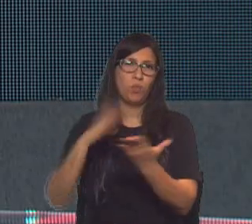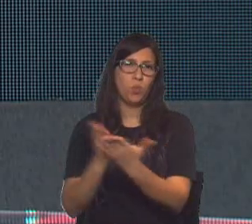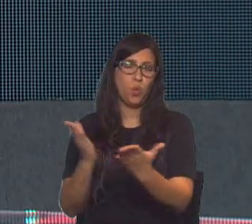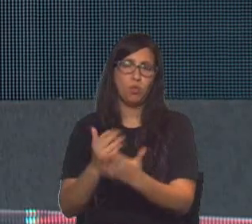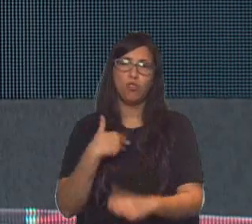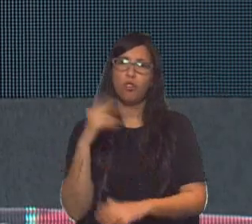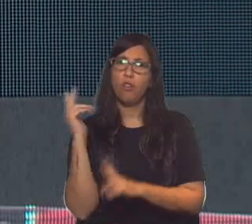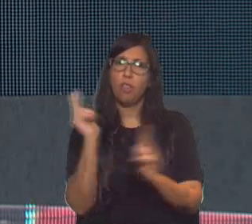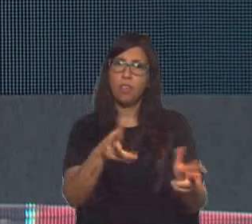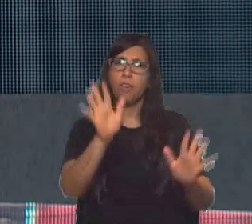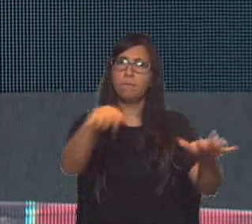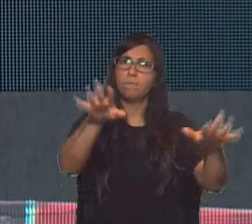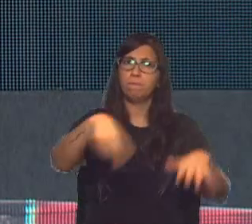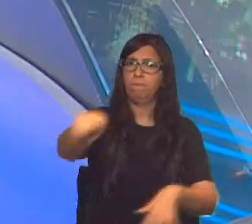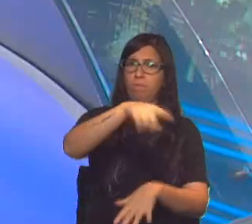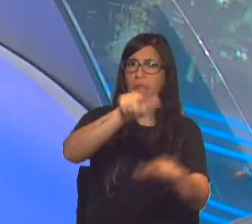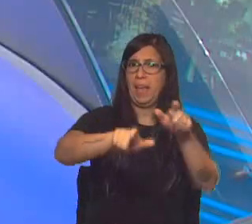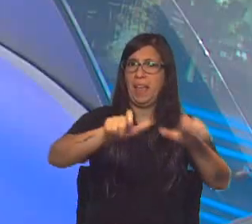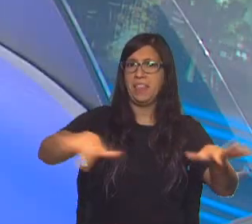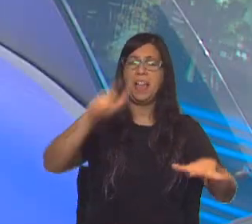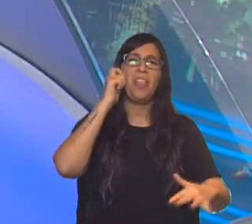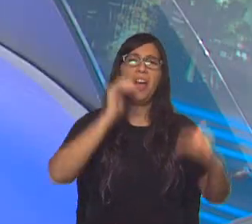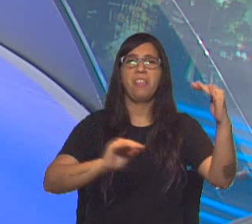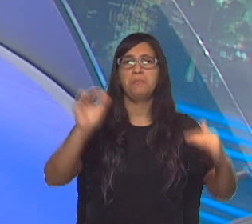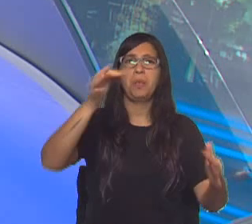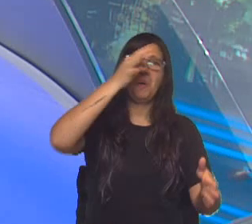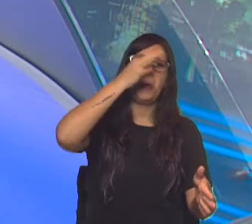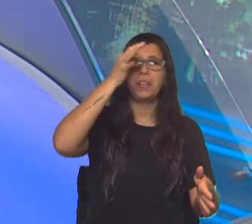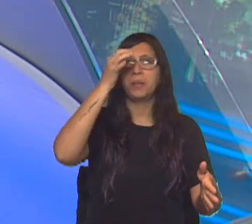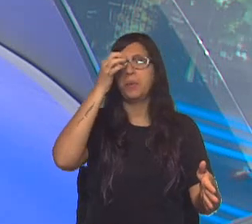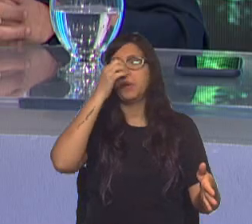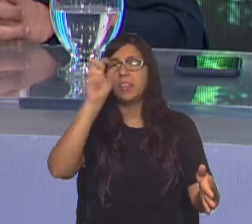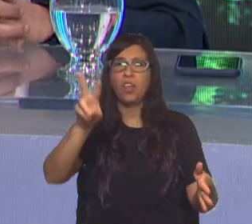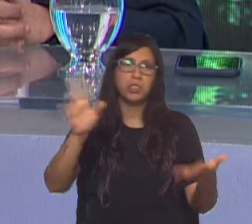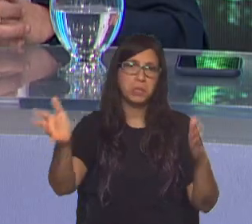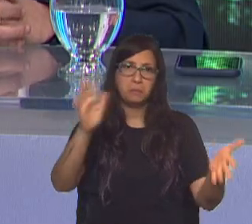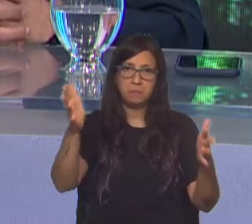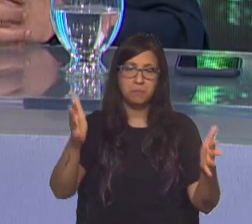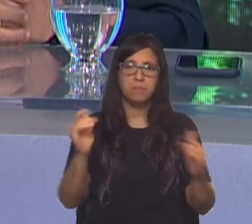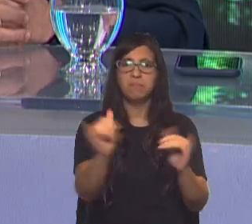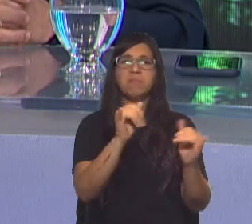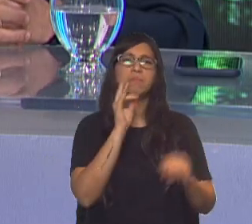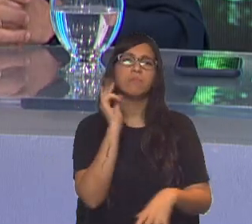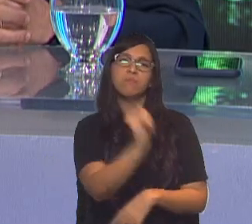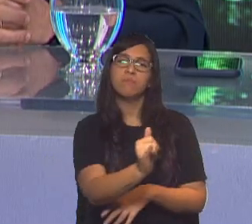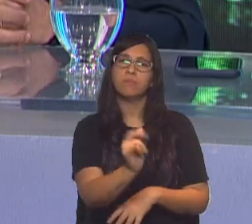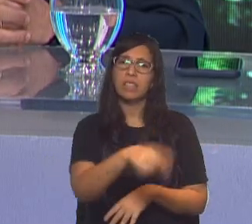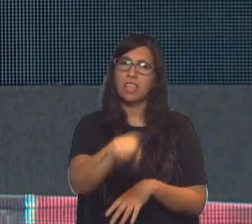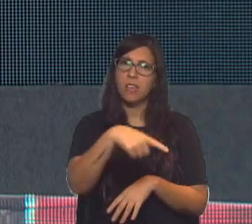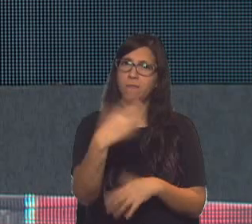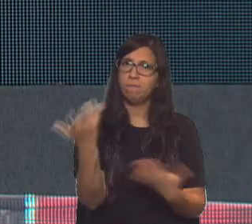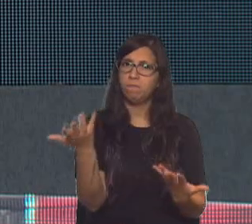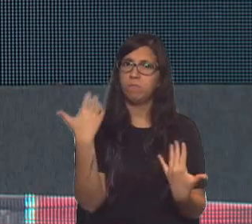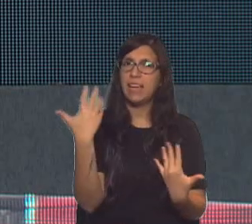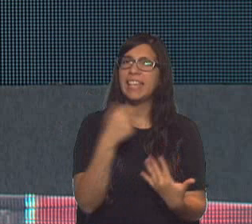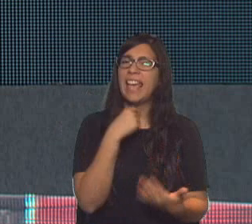decía muchachos muchachas son edades que van entre 20 y 22 años ustedes qu s a lo mejor se entusiasma quer